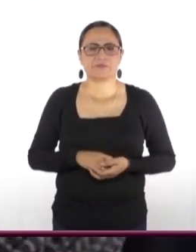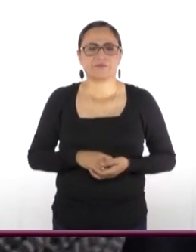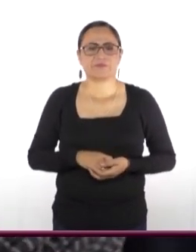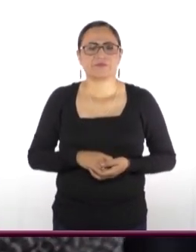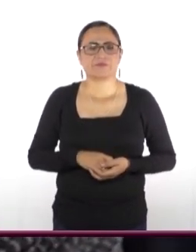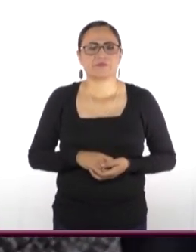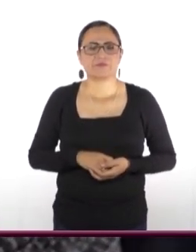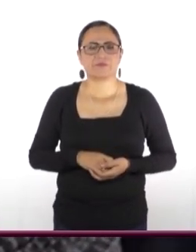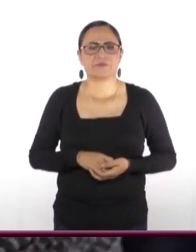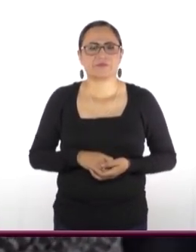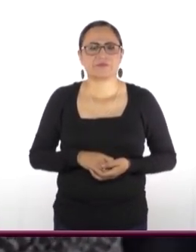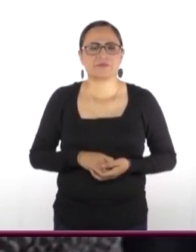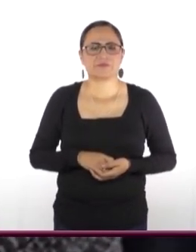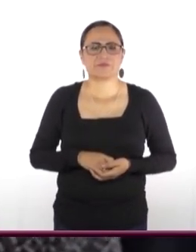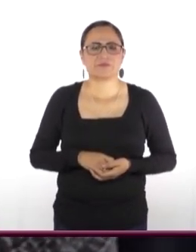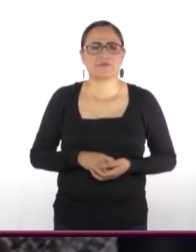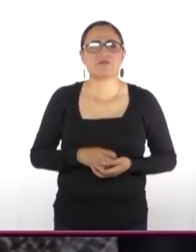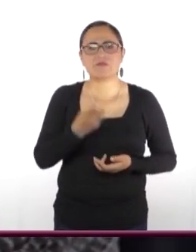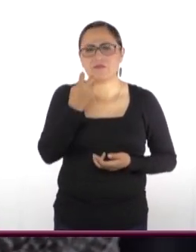de